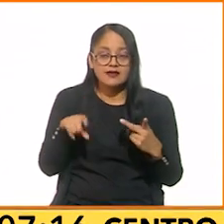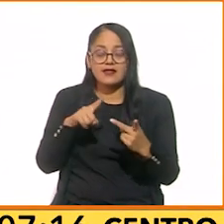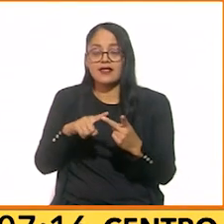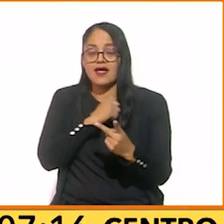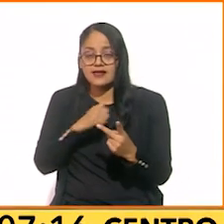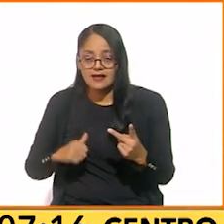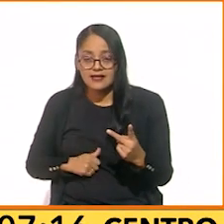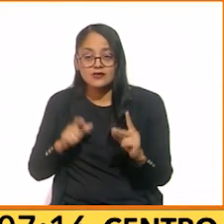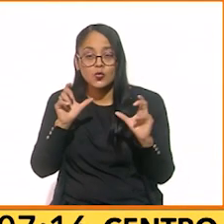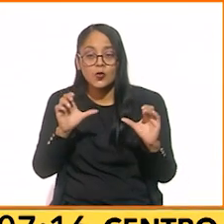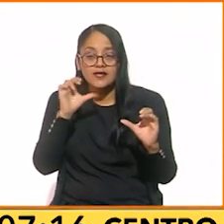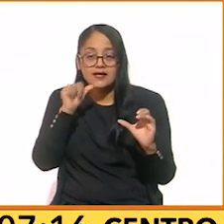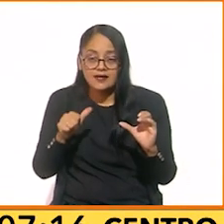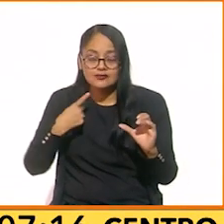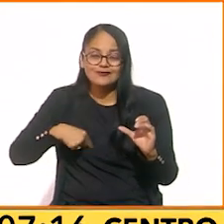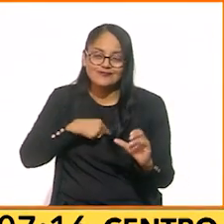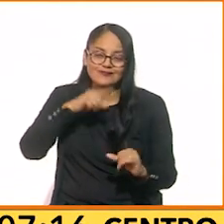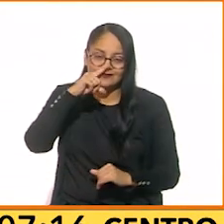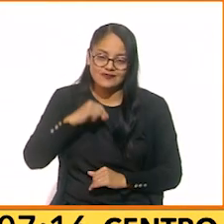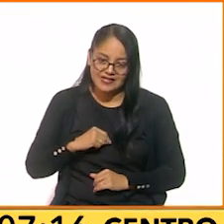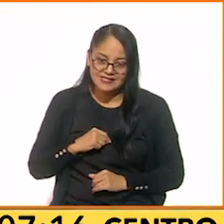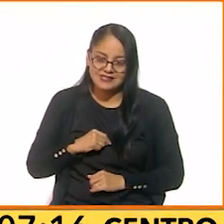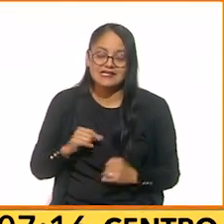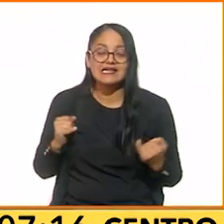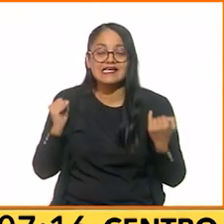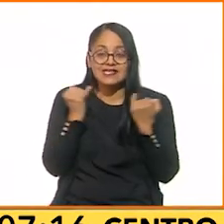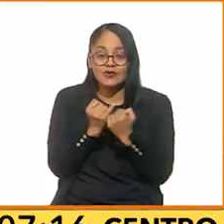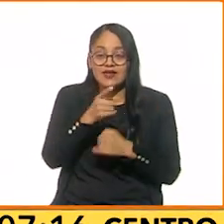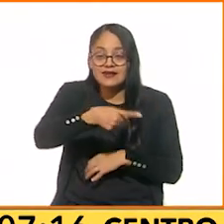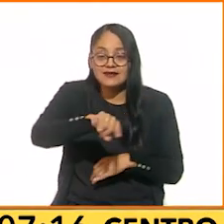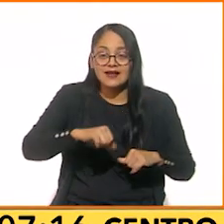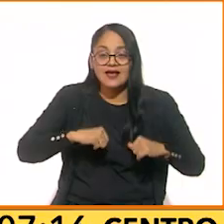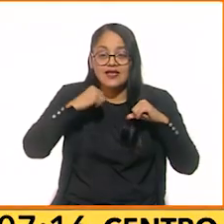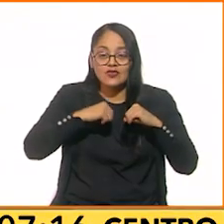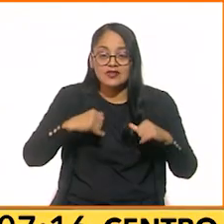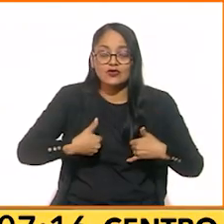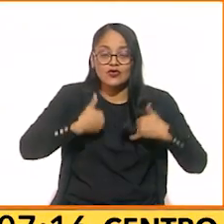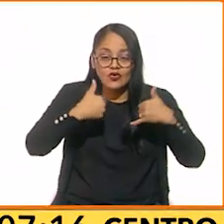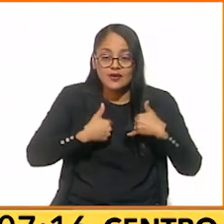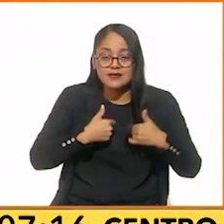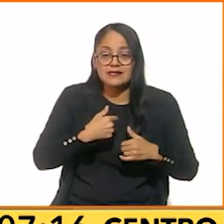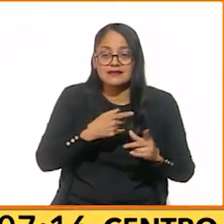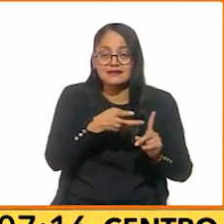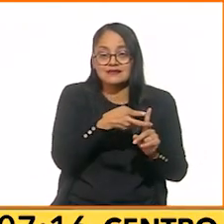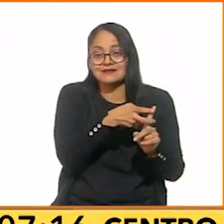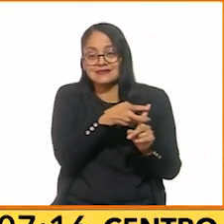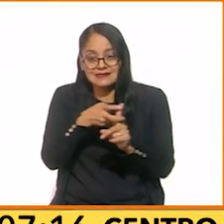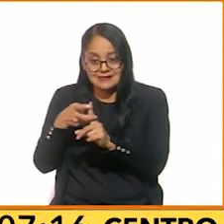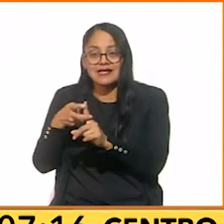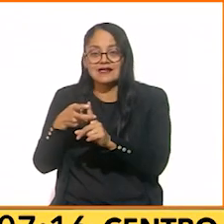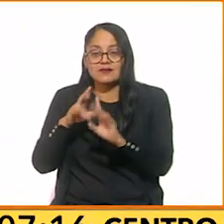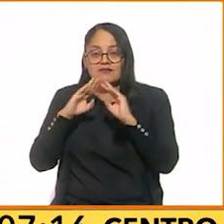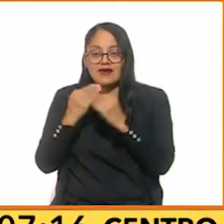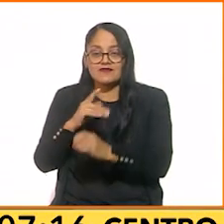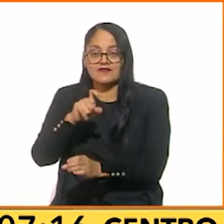a las víctimas que son asesinadas, le estamos fallando antes a estos adolescentes, a estos niños que están sin las